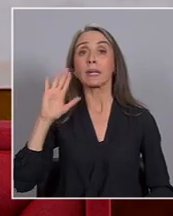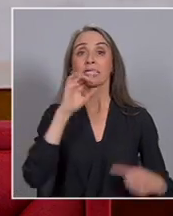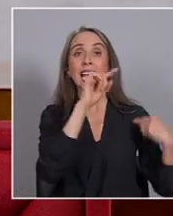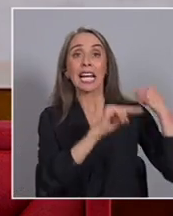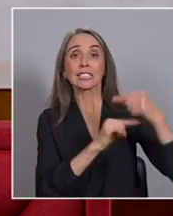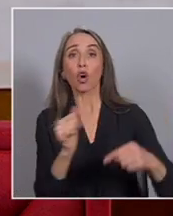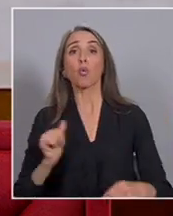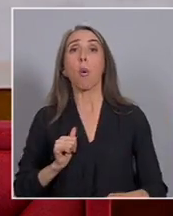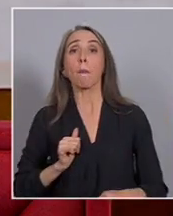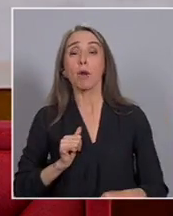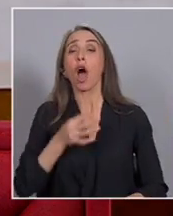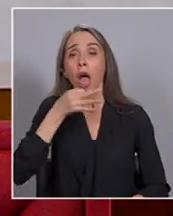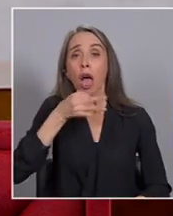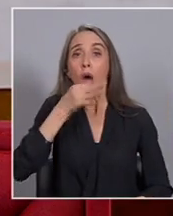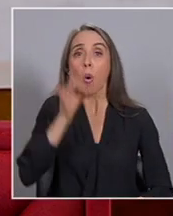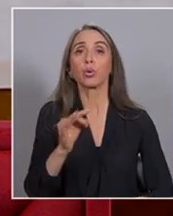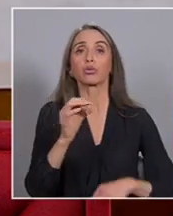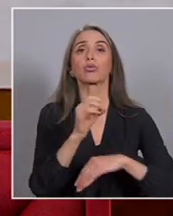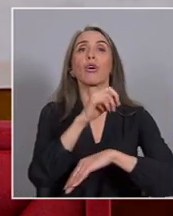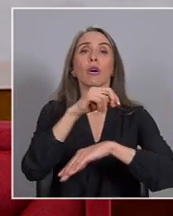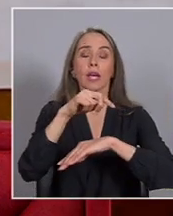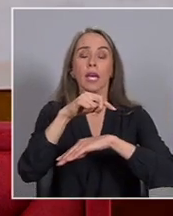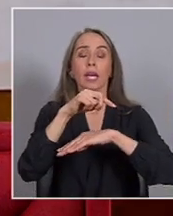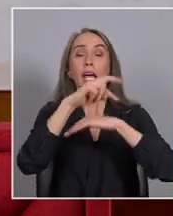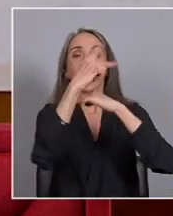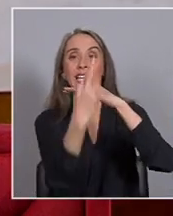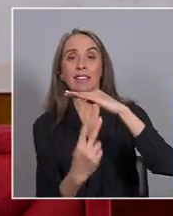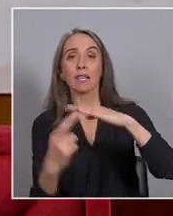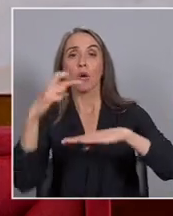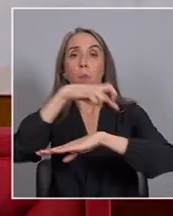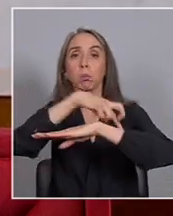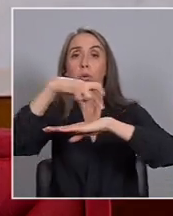histórica para Quintero y Puchuncaví,